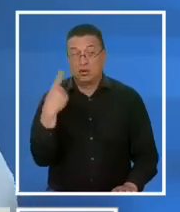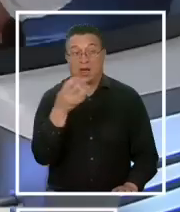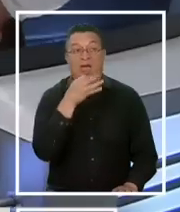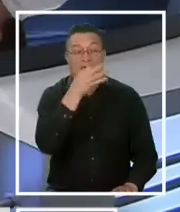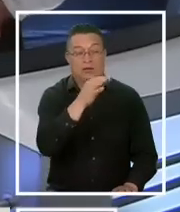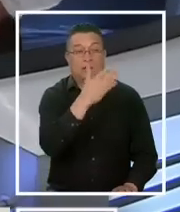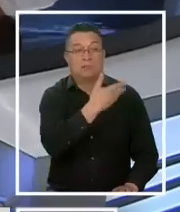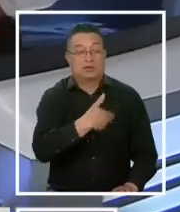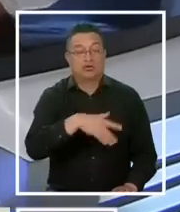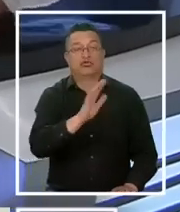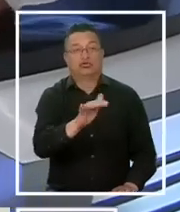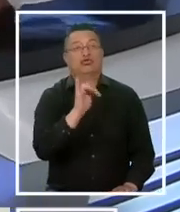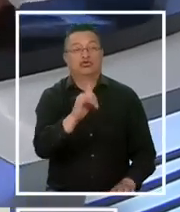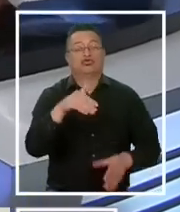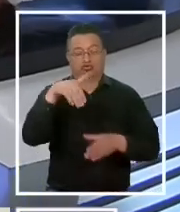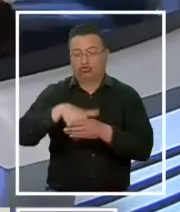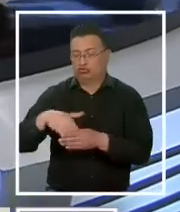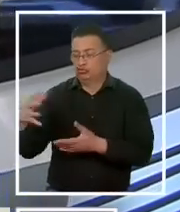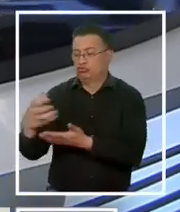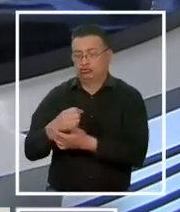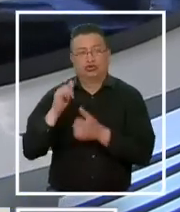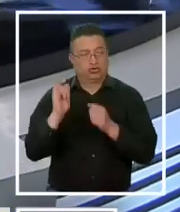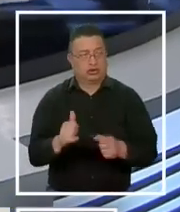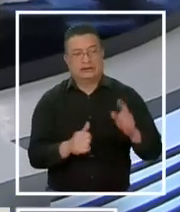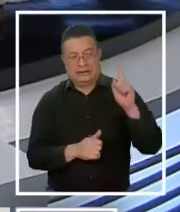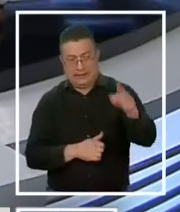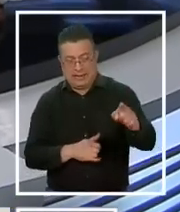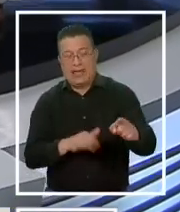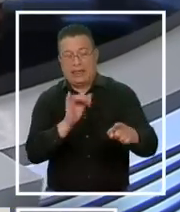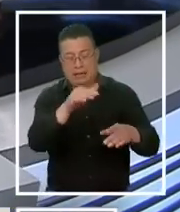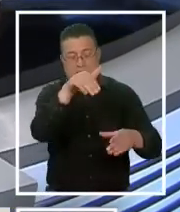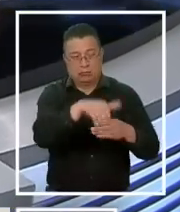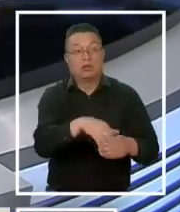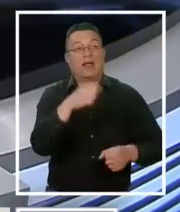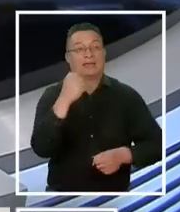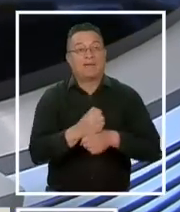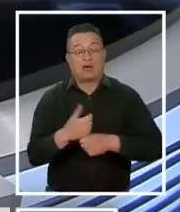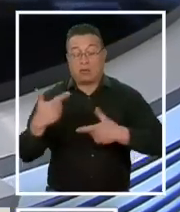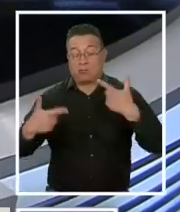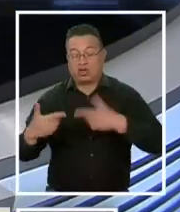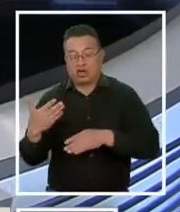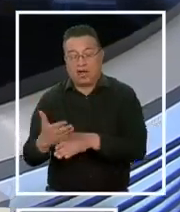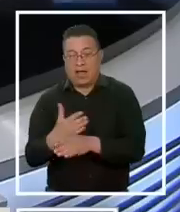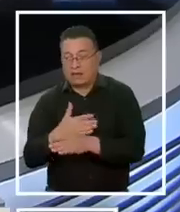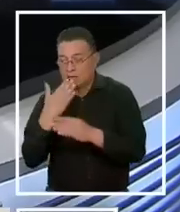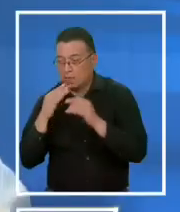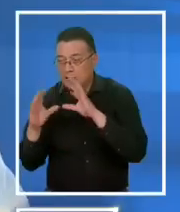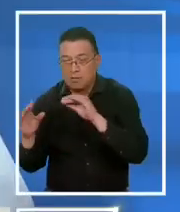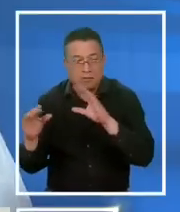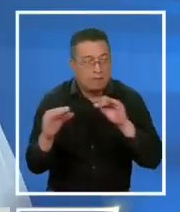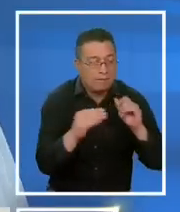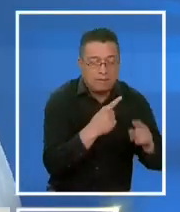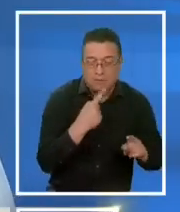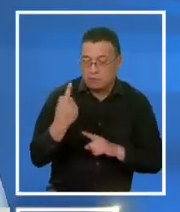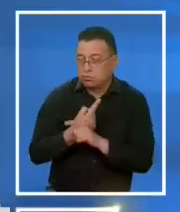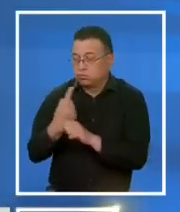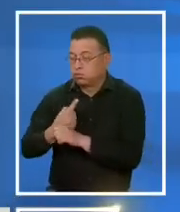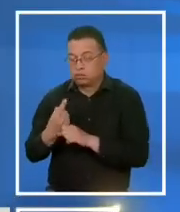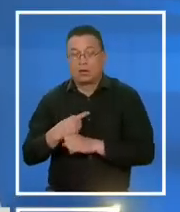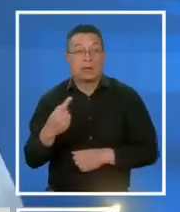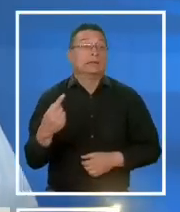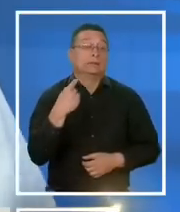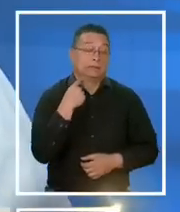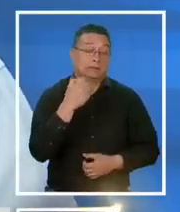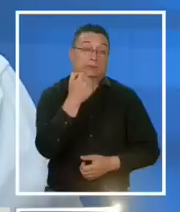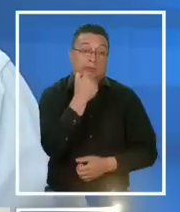interese le dicen al presidente están los votos juéguesela por este candidato eso es una pega de trabajo político previo de conversación de diálogo que evidentemente